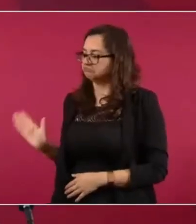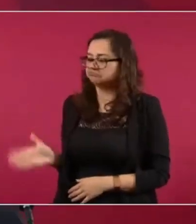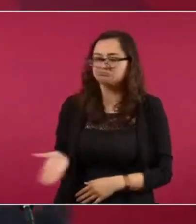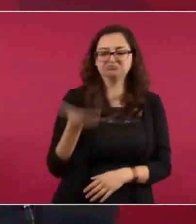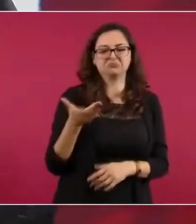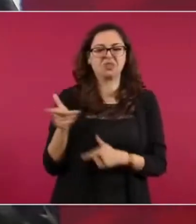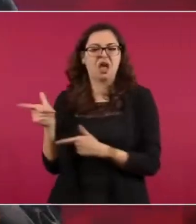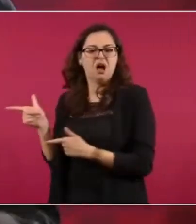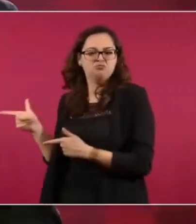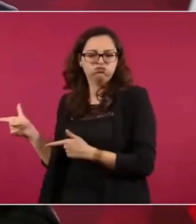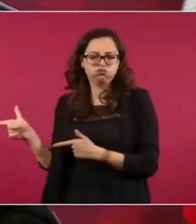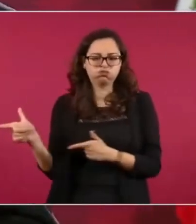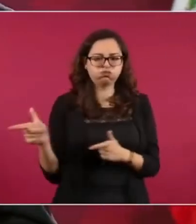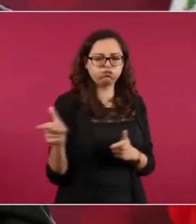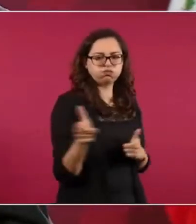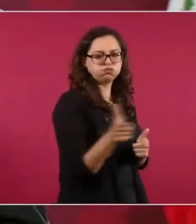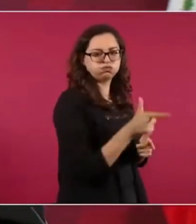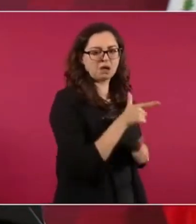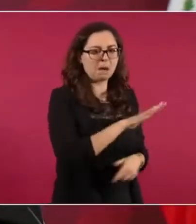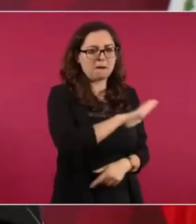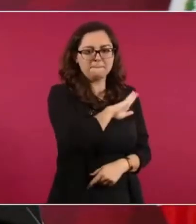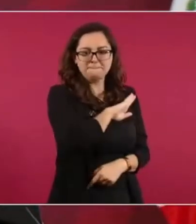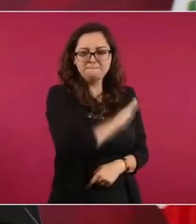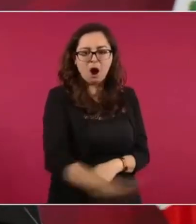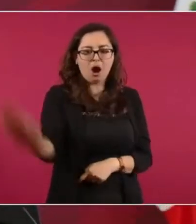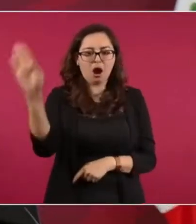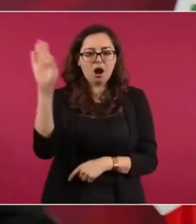a rafaguear,